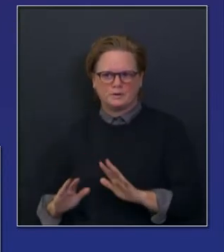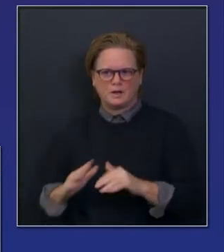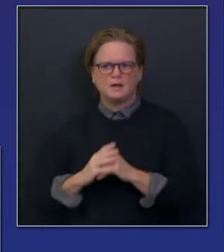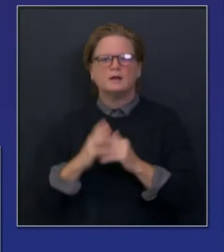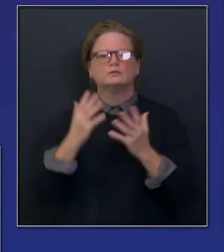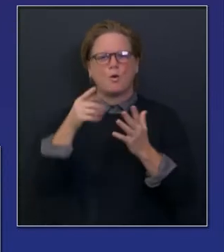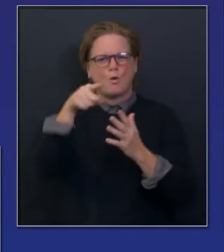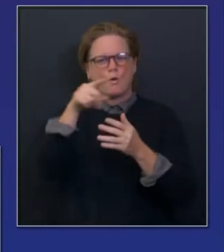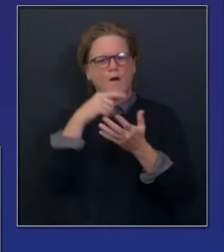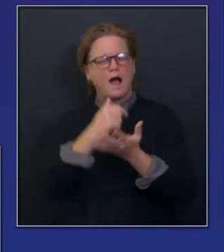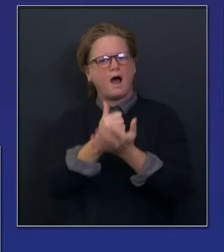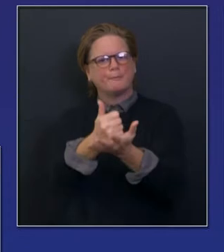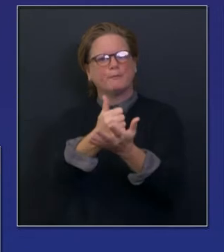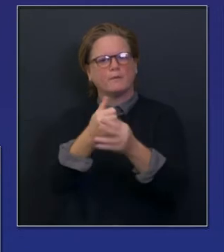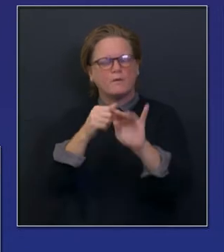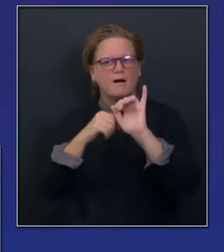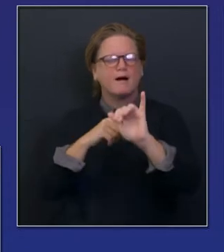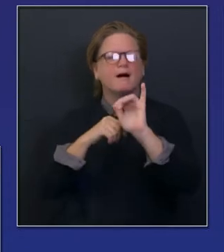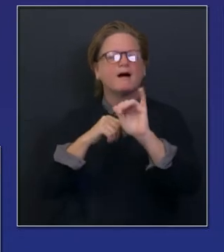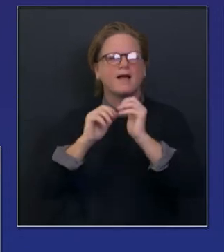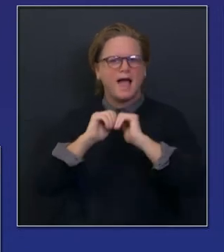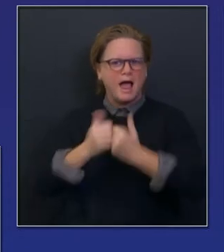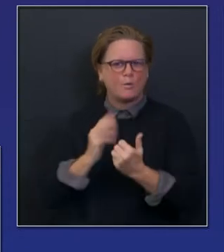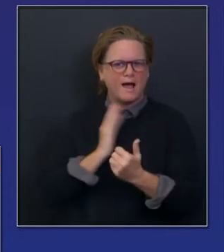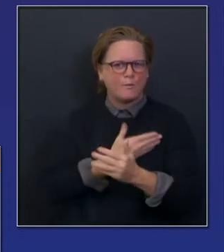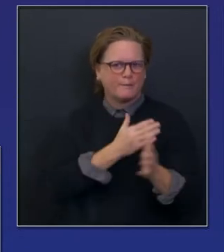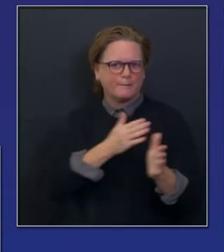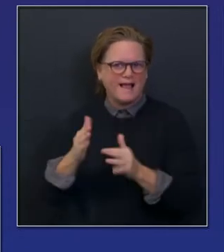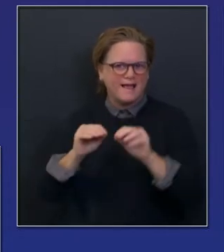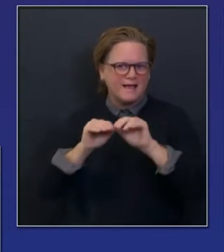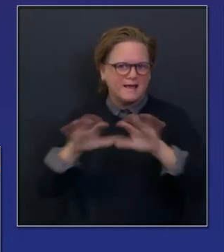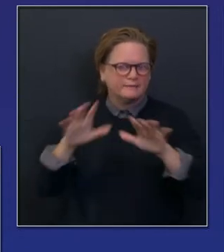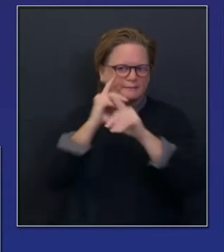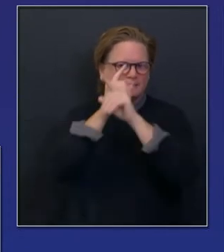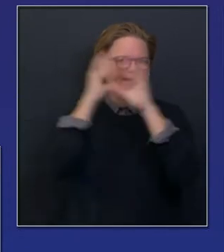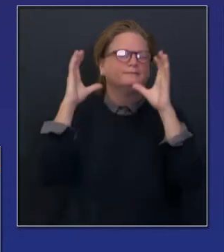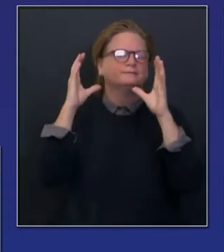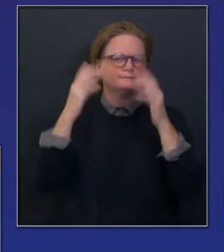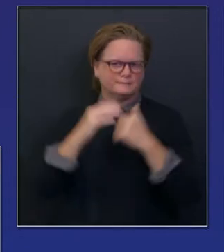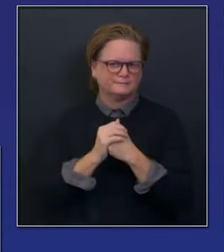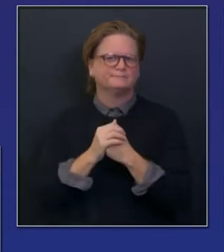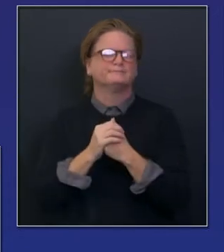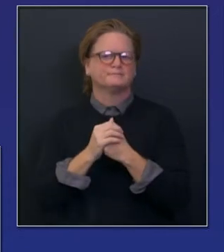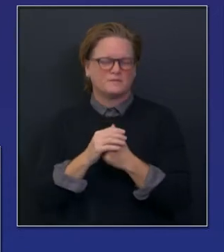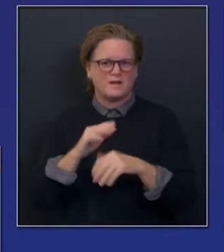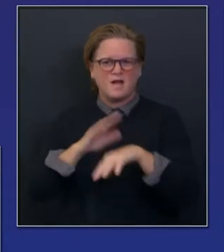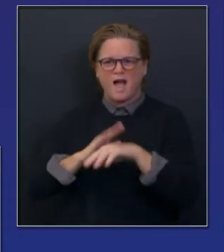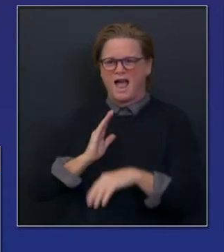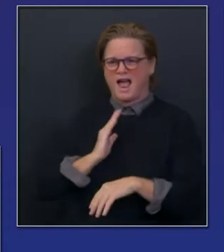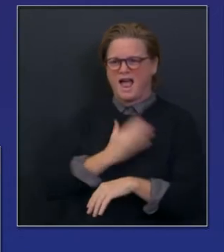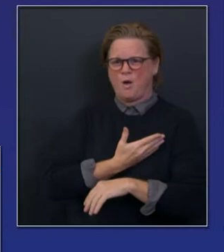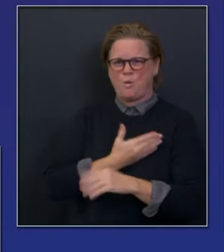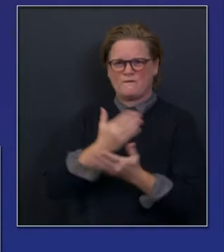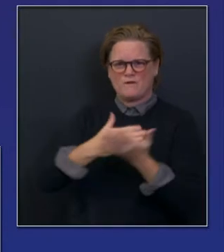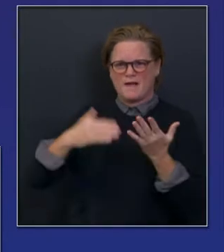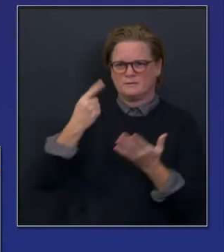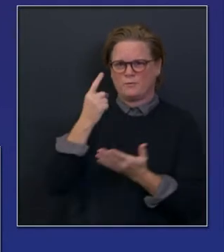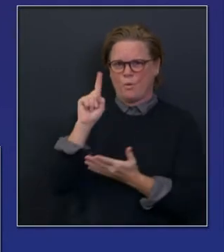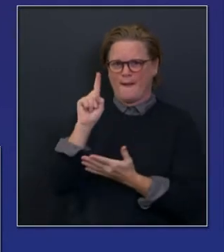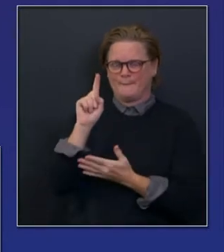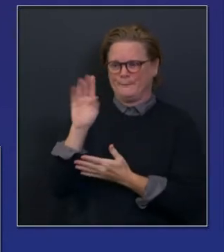asistencia especializada en enfermería, ahí también. Así que verán ustedes algo similar en la fase